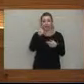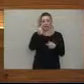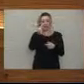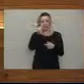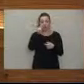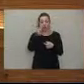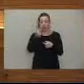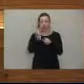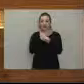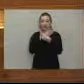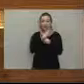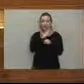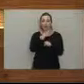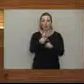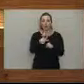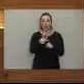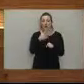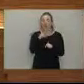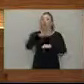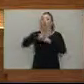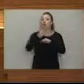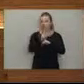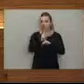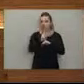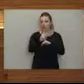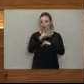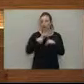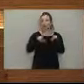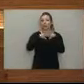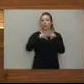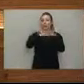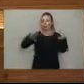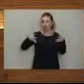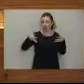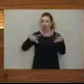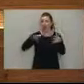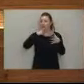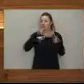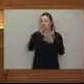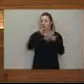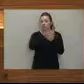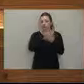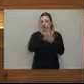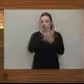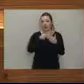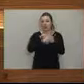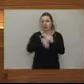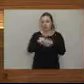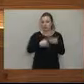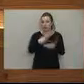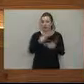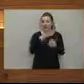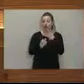en el que se alude a los incumplimientos por parte de la multinacional en lo que respecta a los trámites de información y consultas.